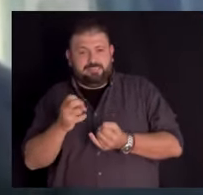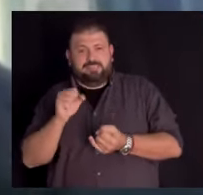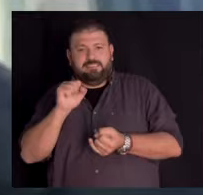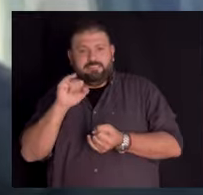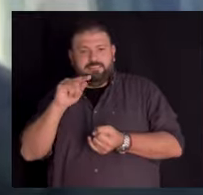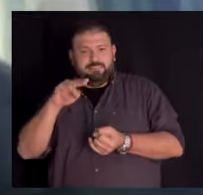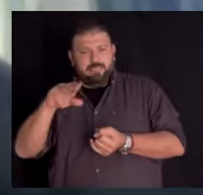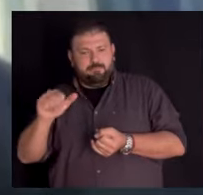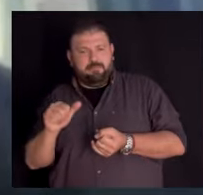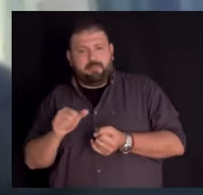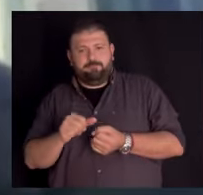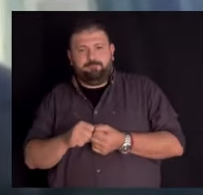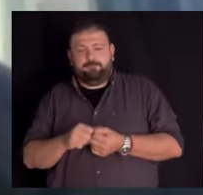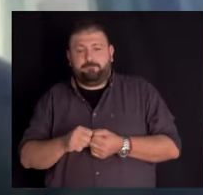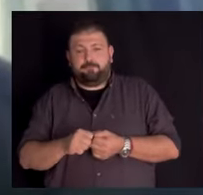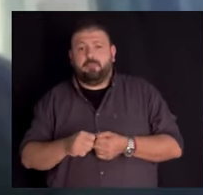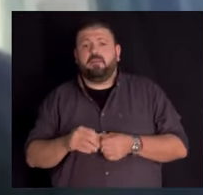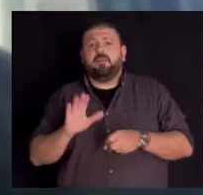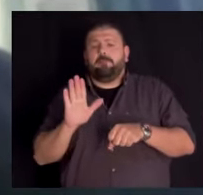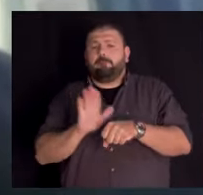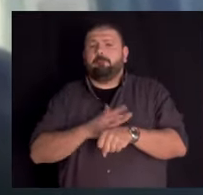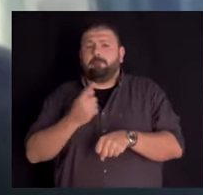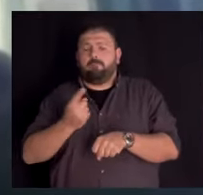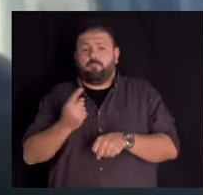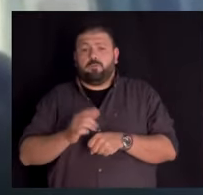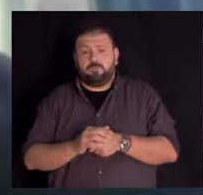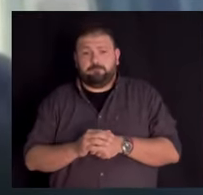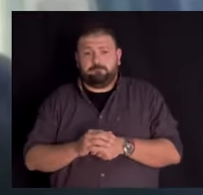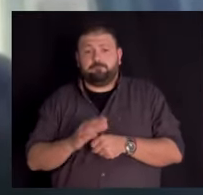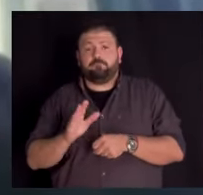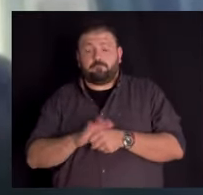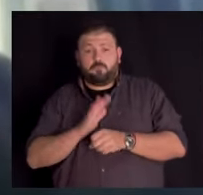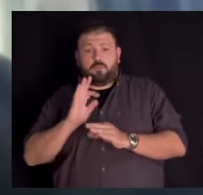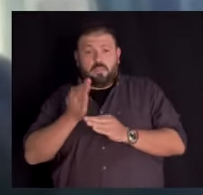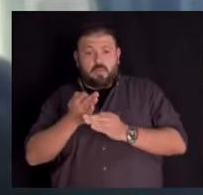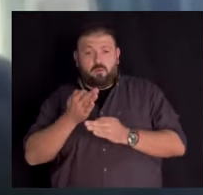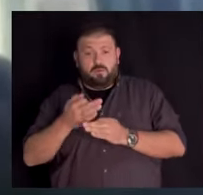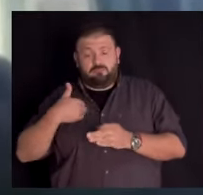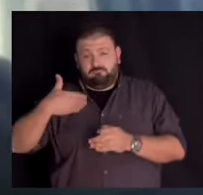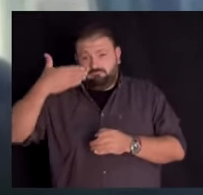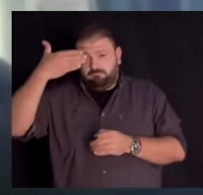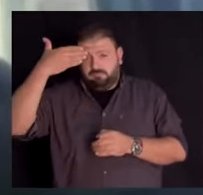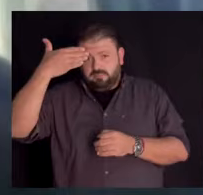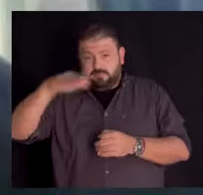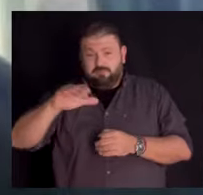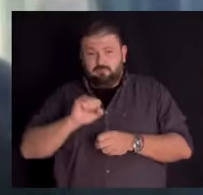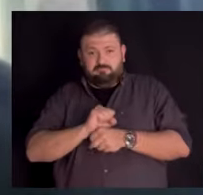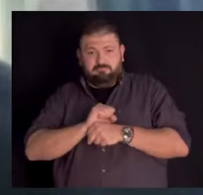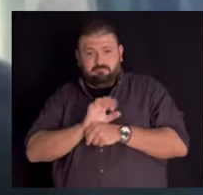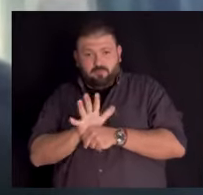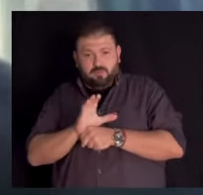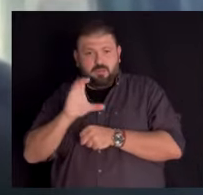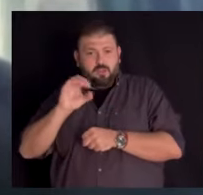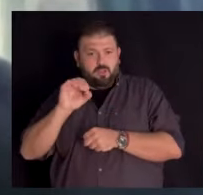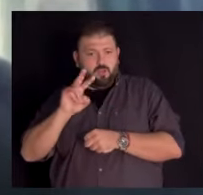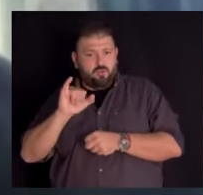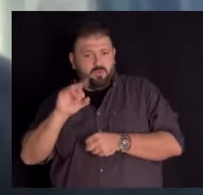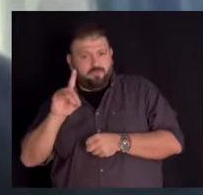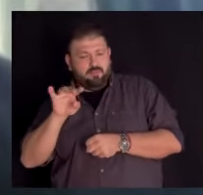inmunológico. ¿Por qué? Porque ahorita con esta pandemia, ¿sí? Que